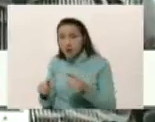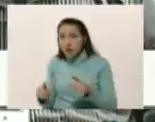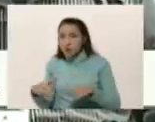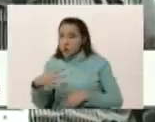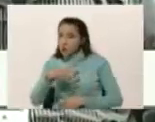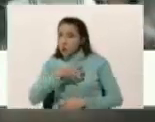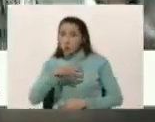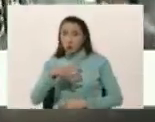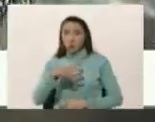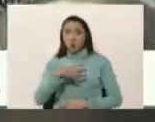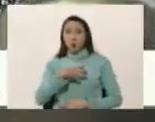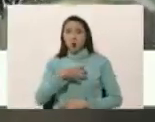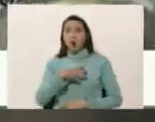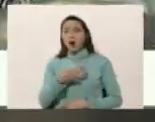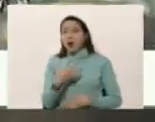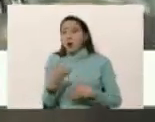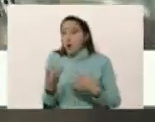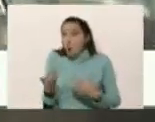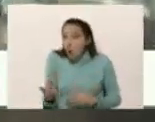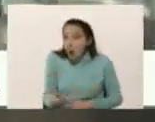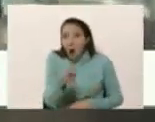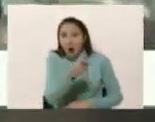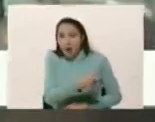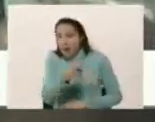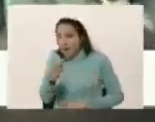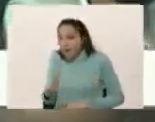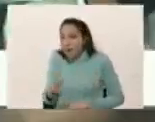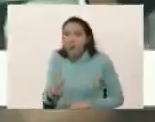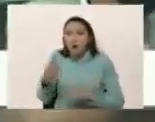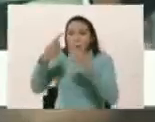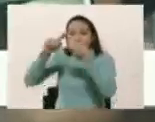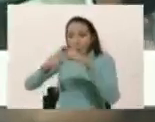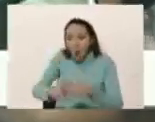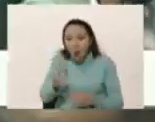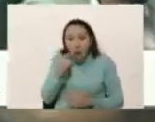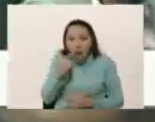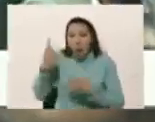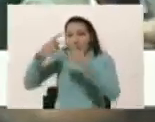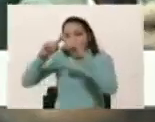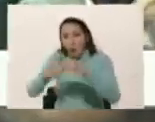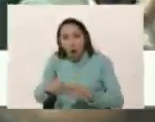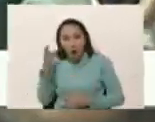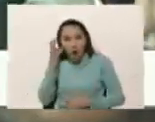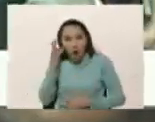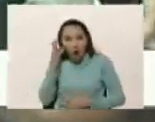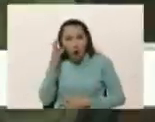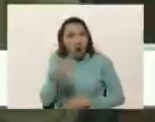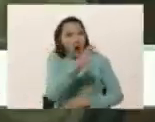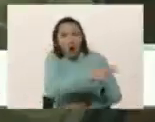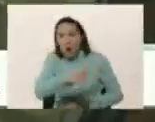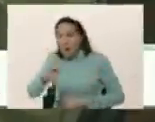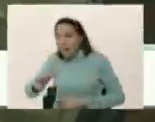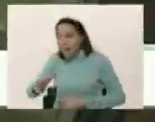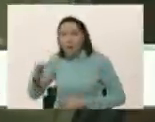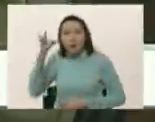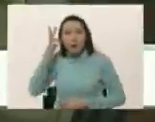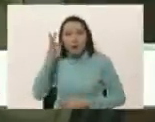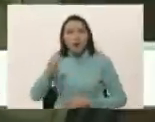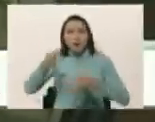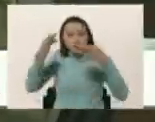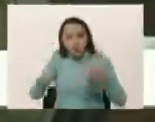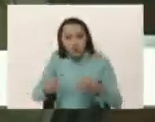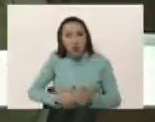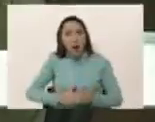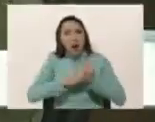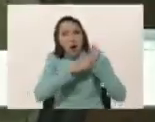en cuántas veces usted contó hombres y mujeres porque aquí habemos ciudadanas ciudadanas sujetas de derechos libres y